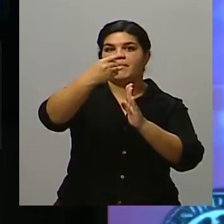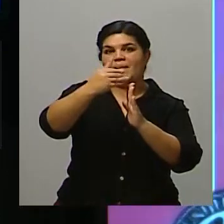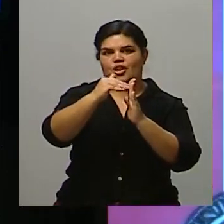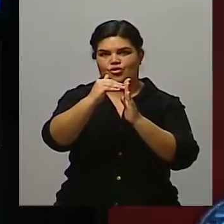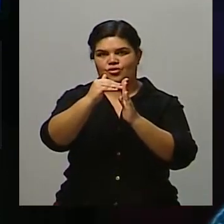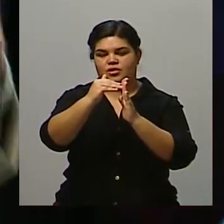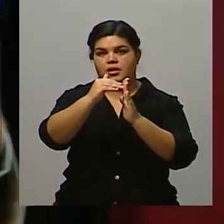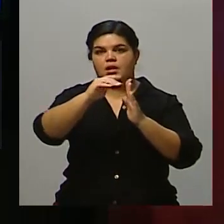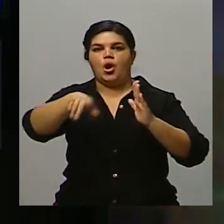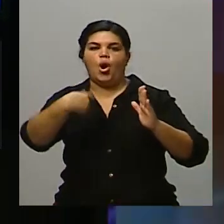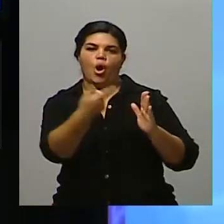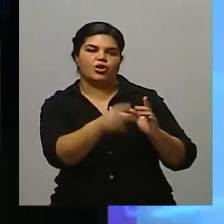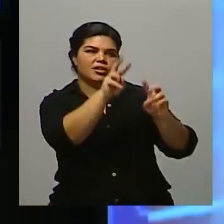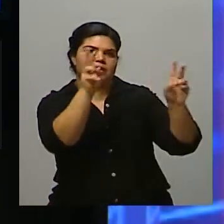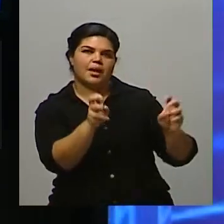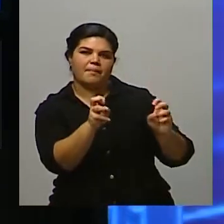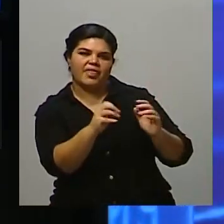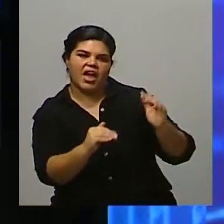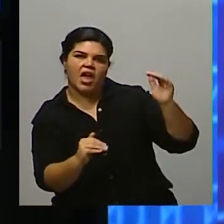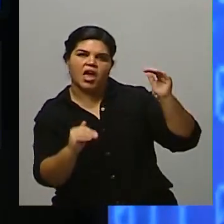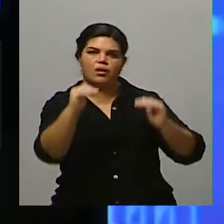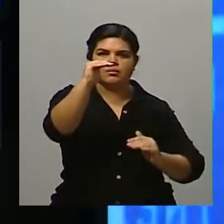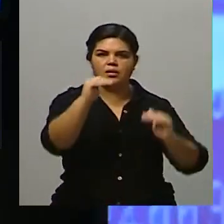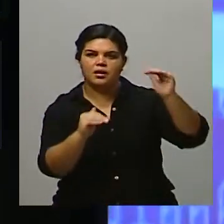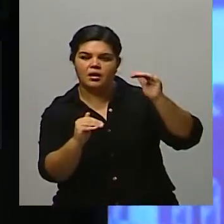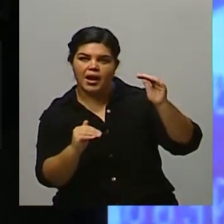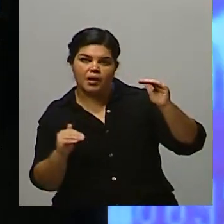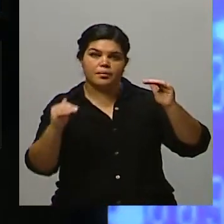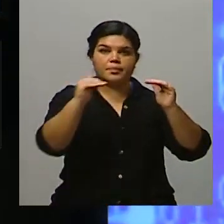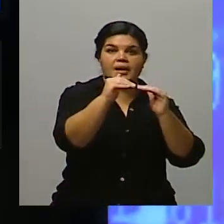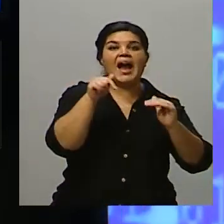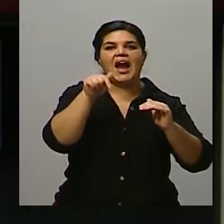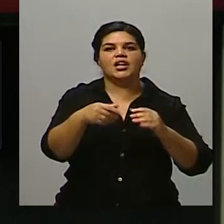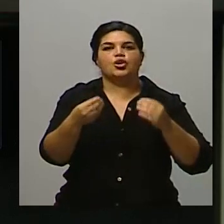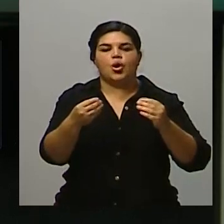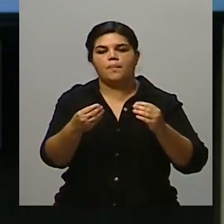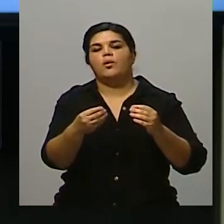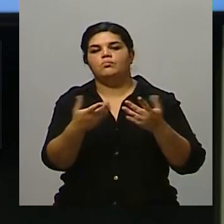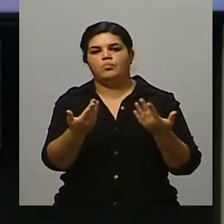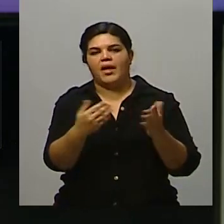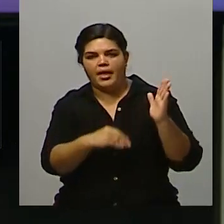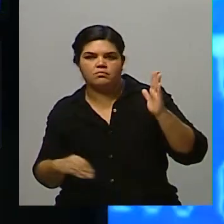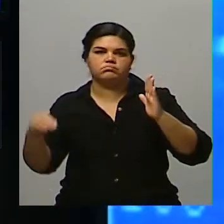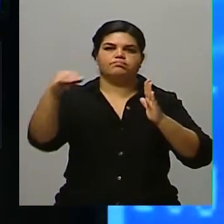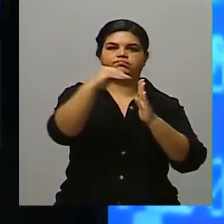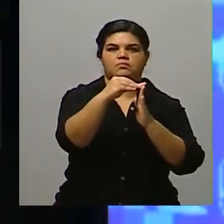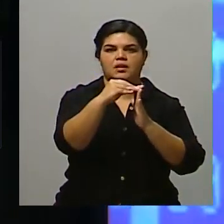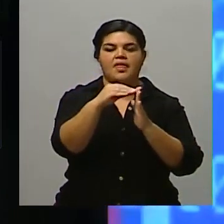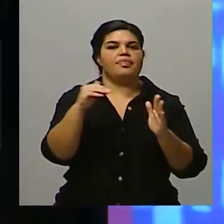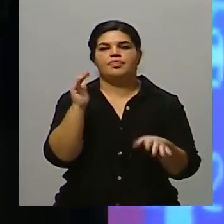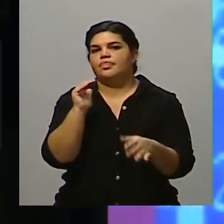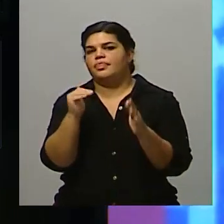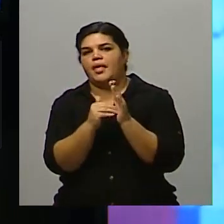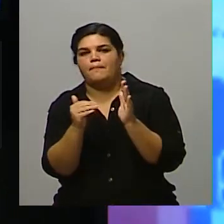socioeconómico, consideraciones de igualdad, otra vez es puramente eficiencia, ¿no? etcétera, etcétera. Pero bueno, los criterios de priorización son